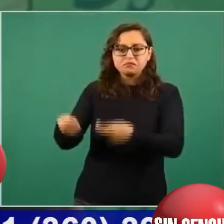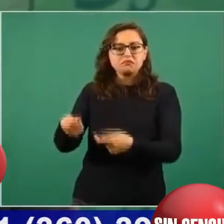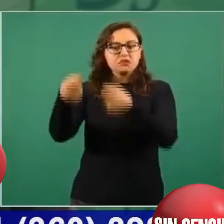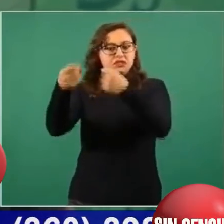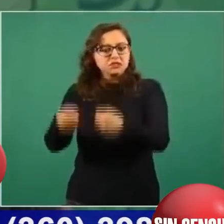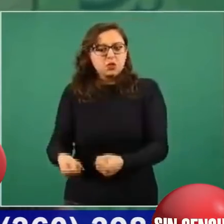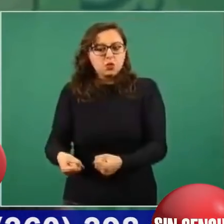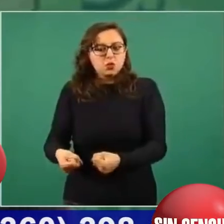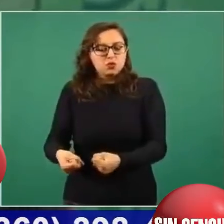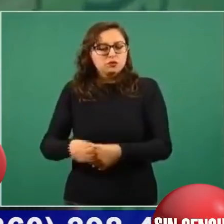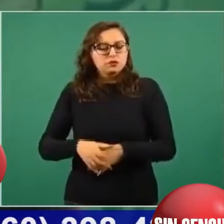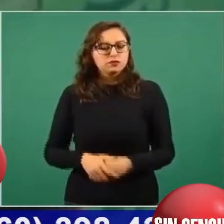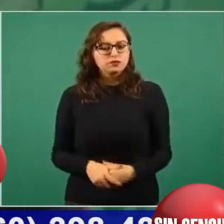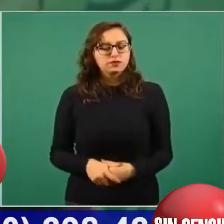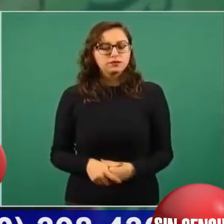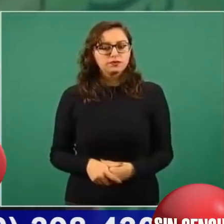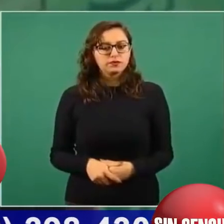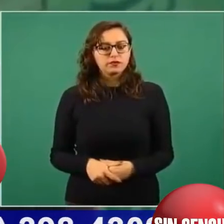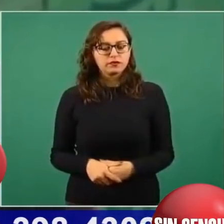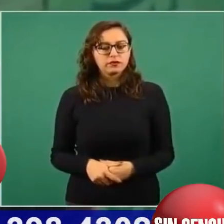Entonces, lo primero